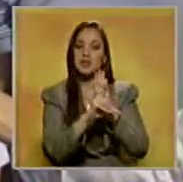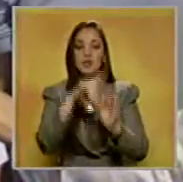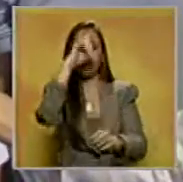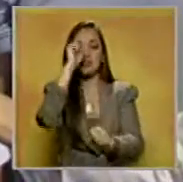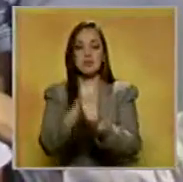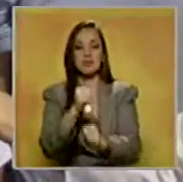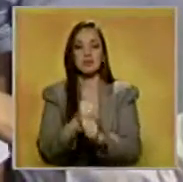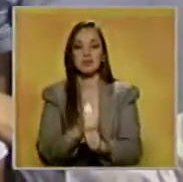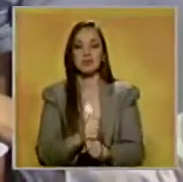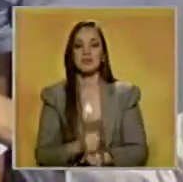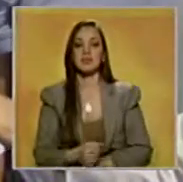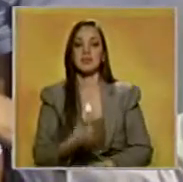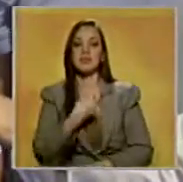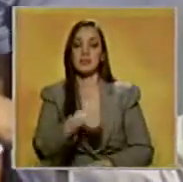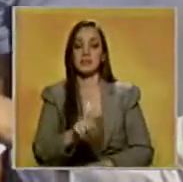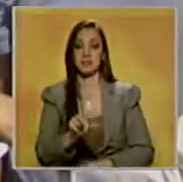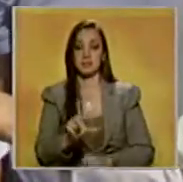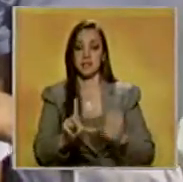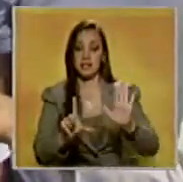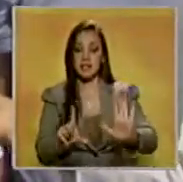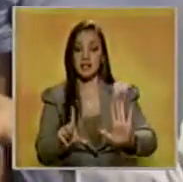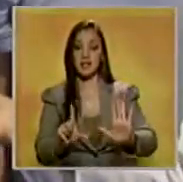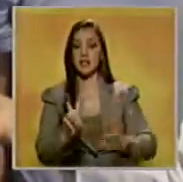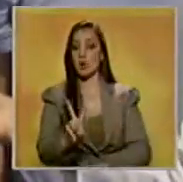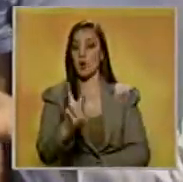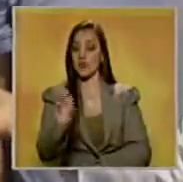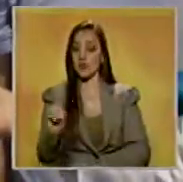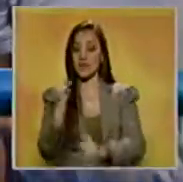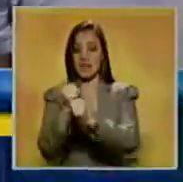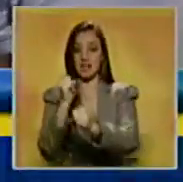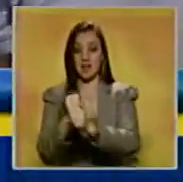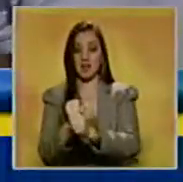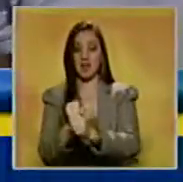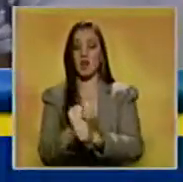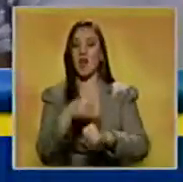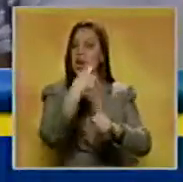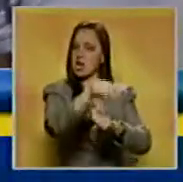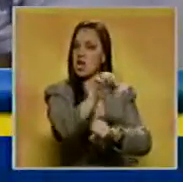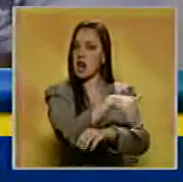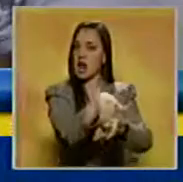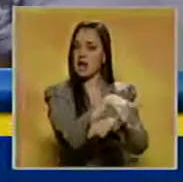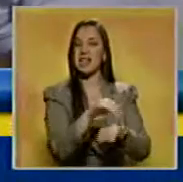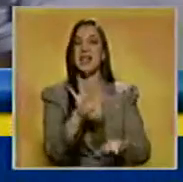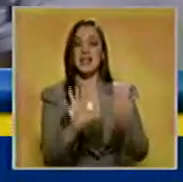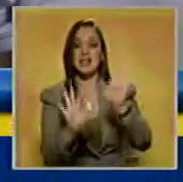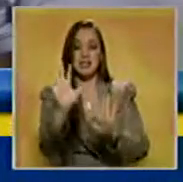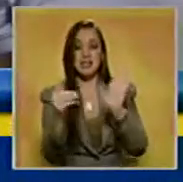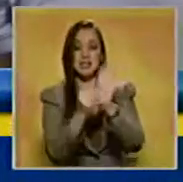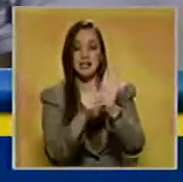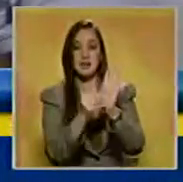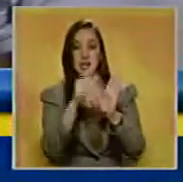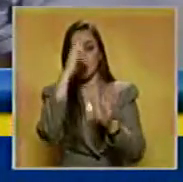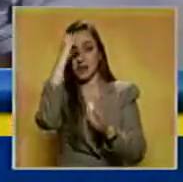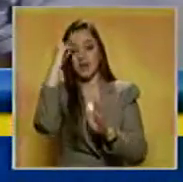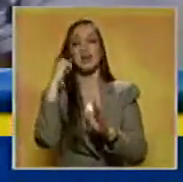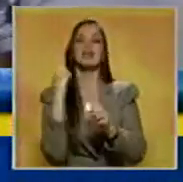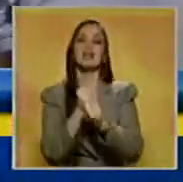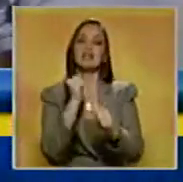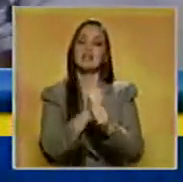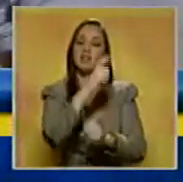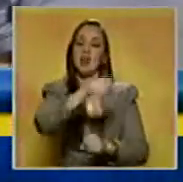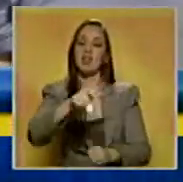momentos 720 trabajadores indirectos y 15.000 trabajadores indirectos que representa todo el pueblo de